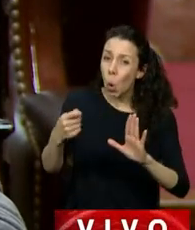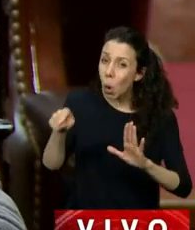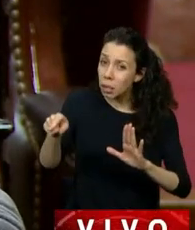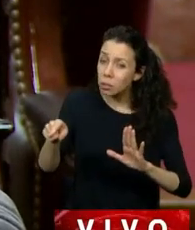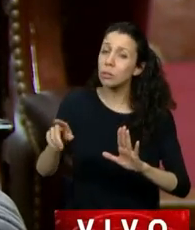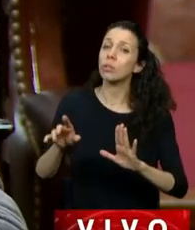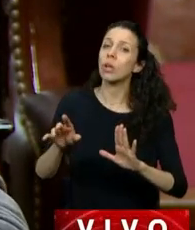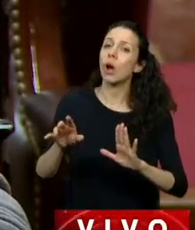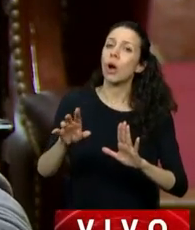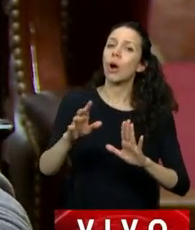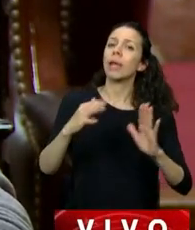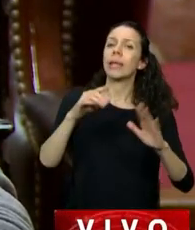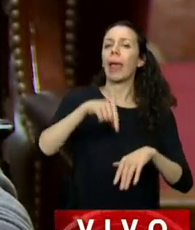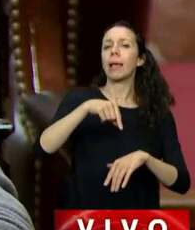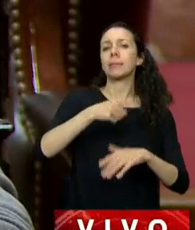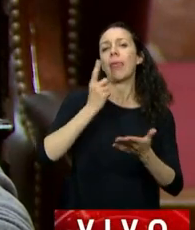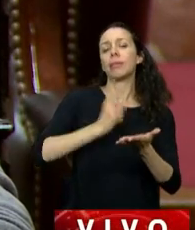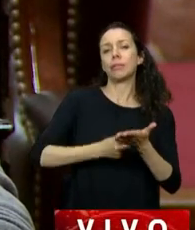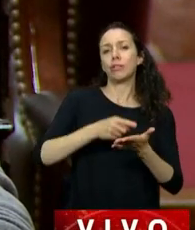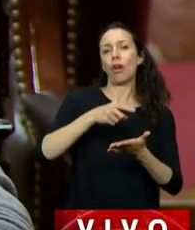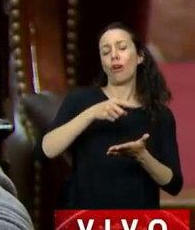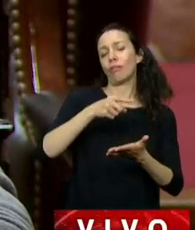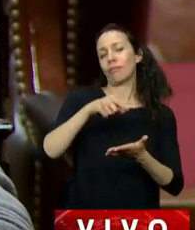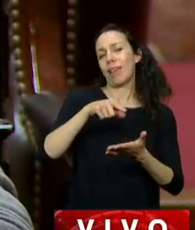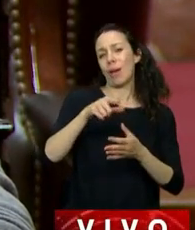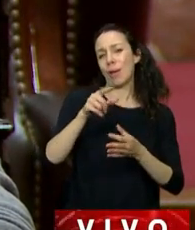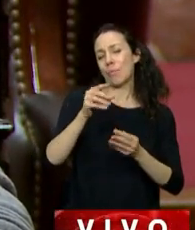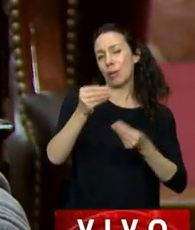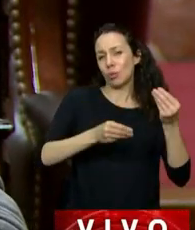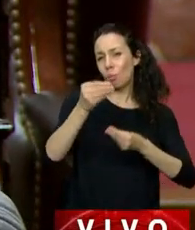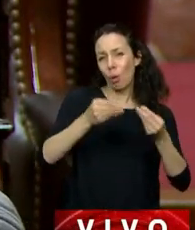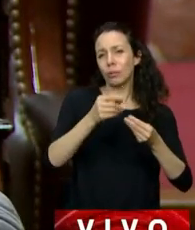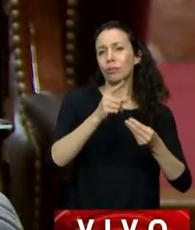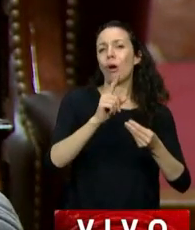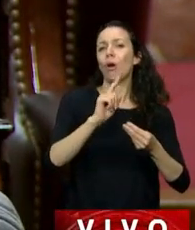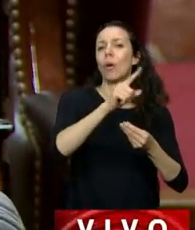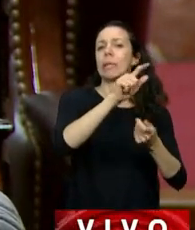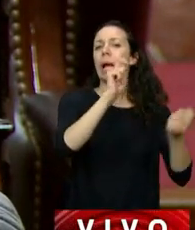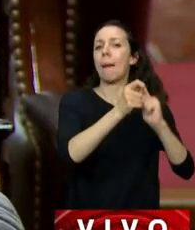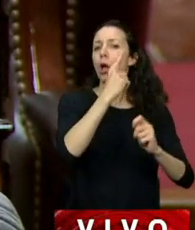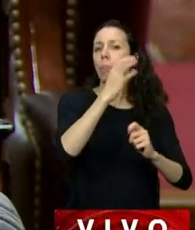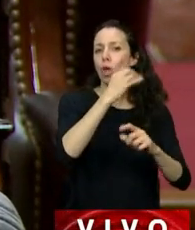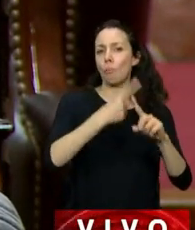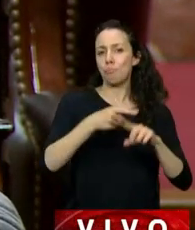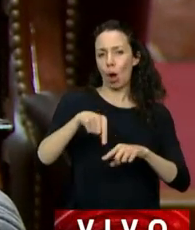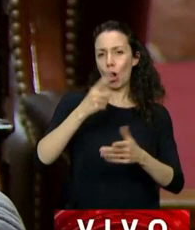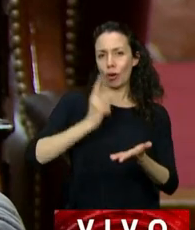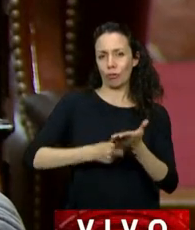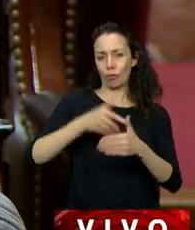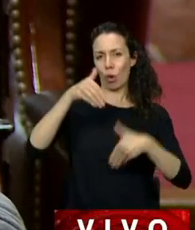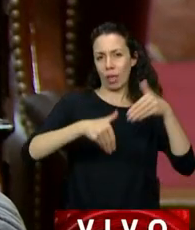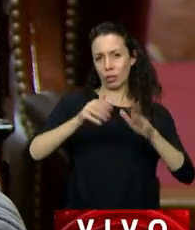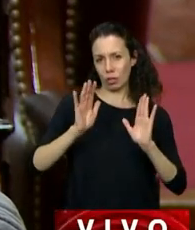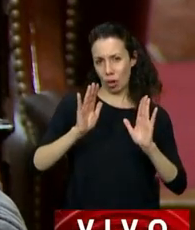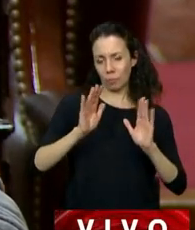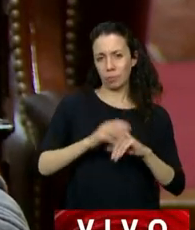sea timorata, sea poca cosa. Creo que hay que ser claro y tener en cuenta que en este país,